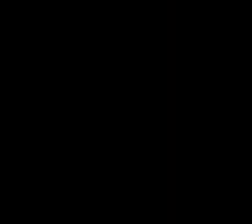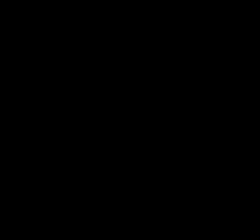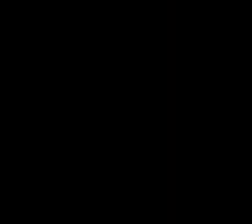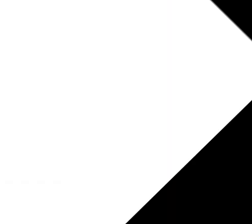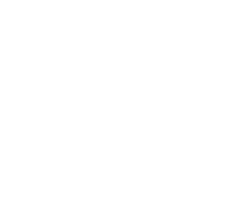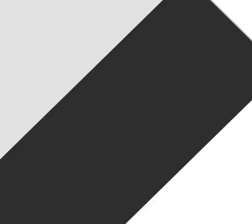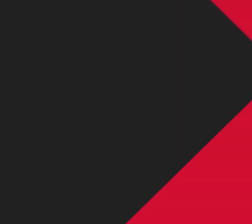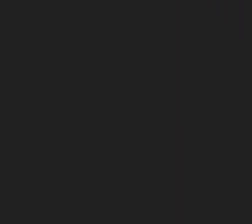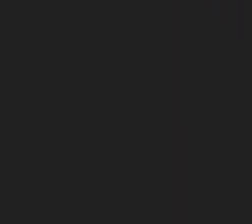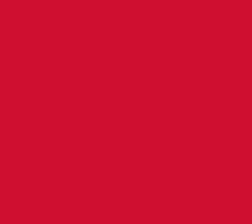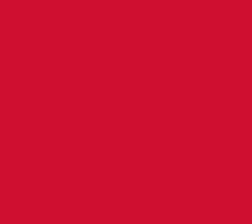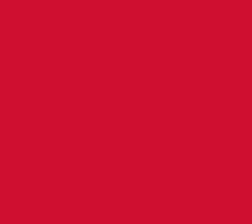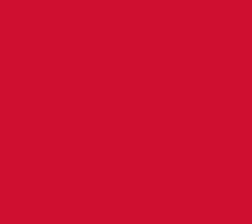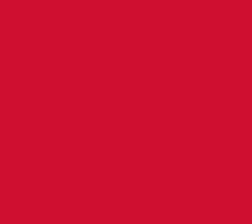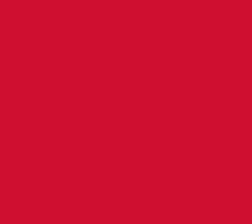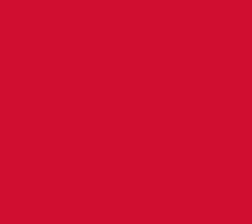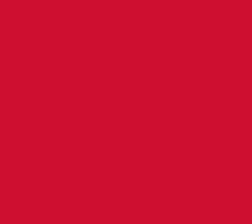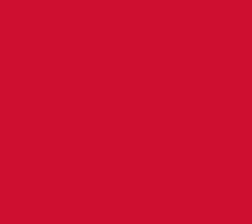Gracias.